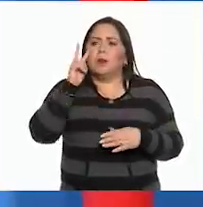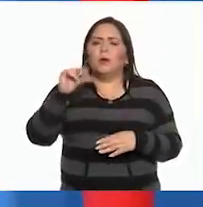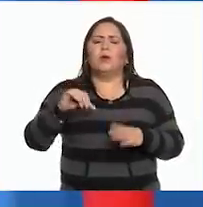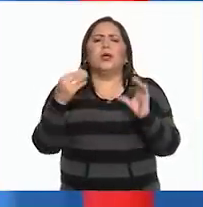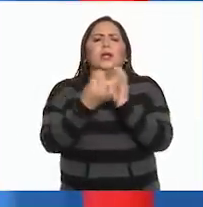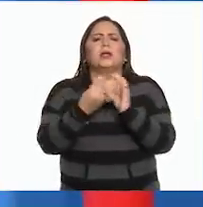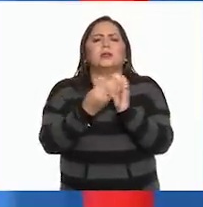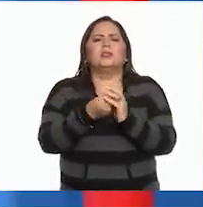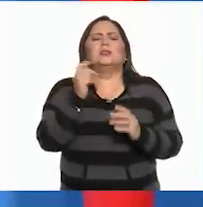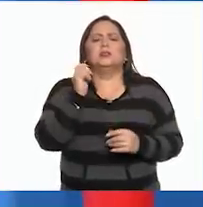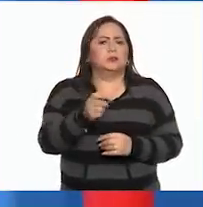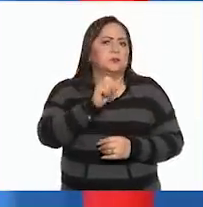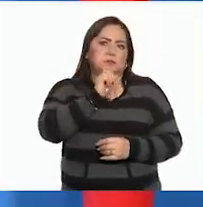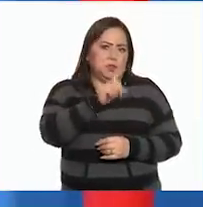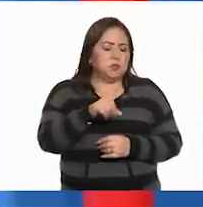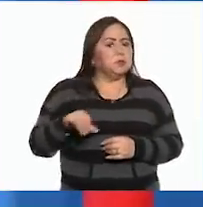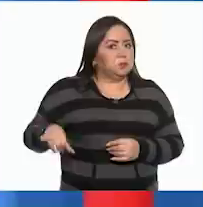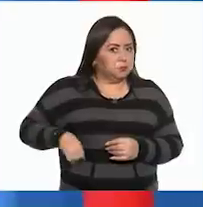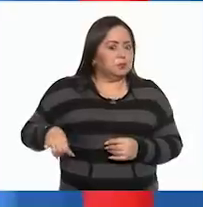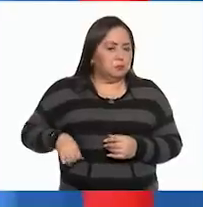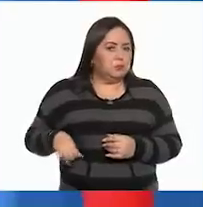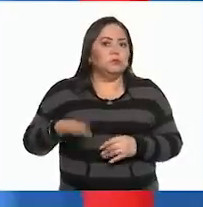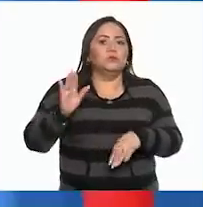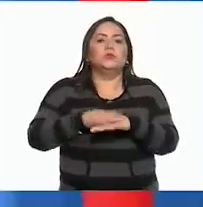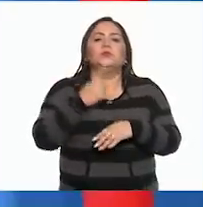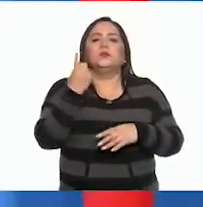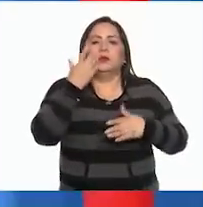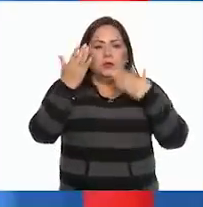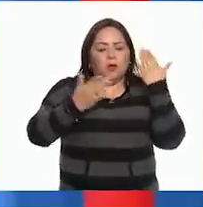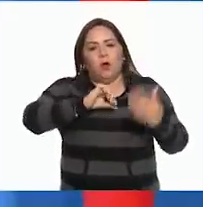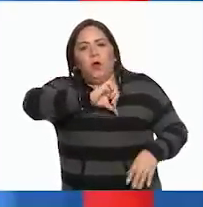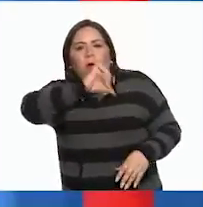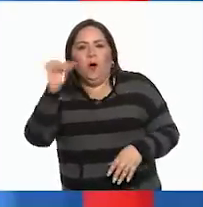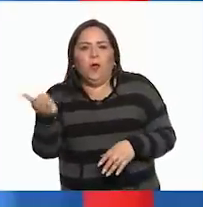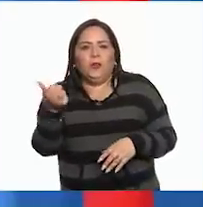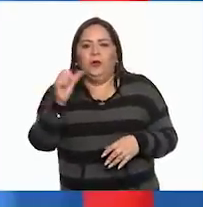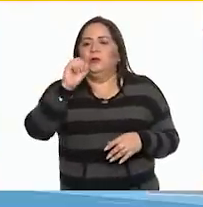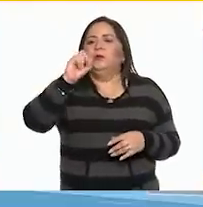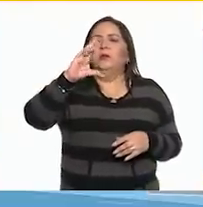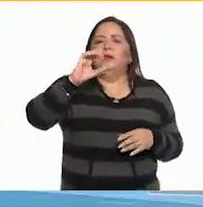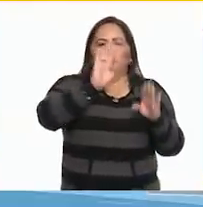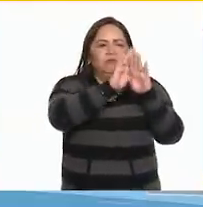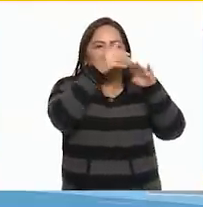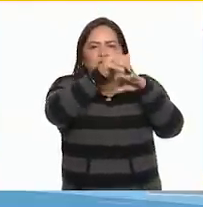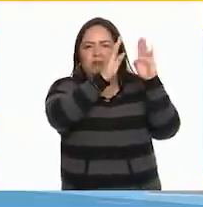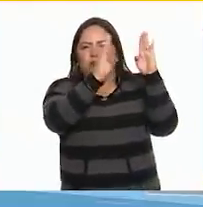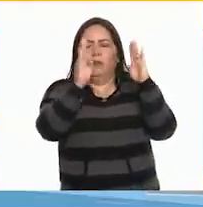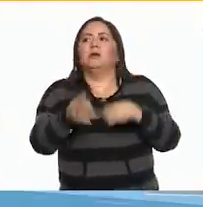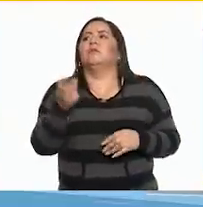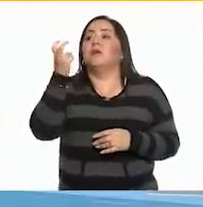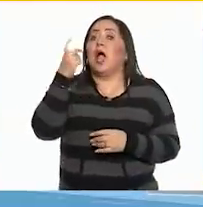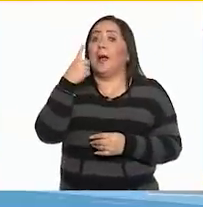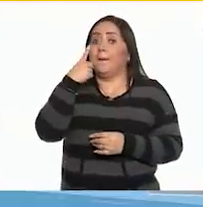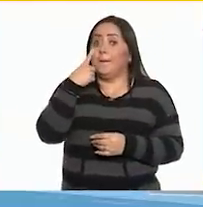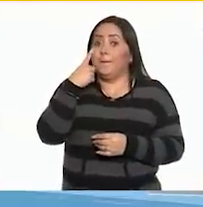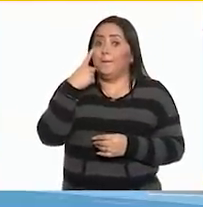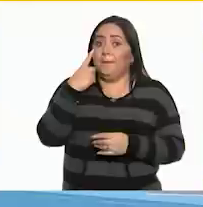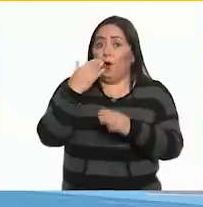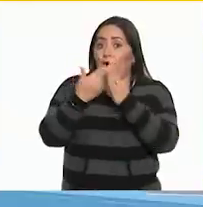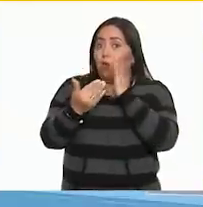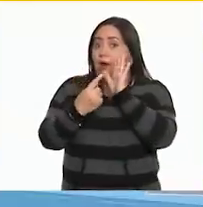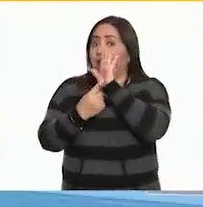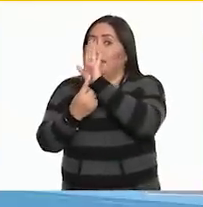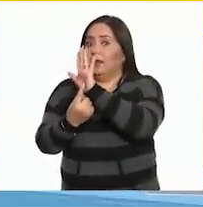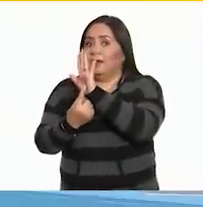clase me parece que será también bastante interesante, pues estudiaremos otro tipo de sucesiones. Exacto. Mira, les voy a